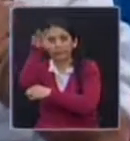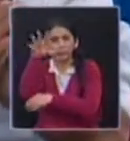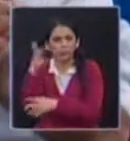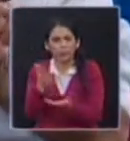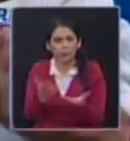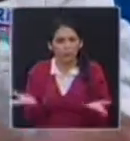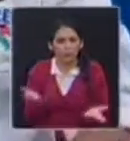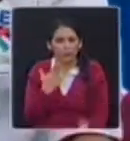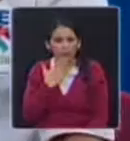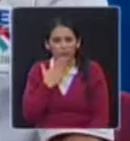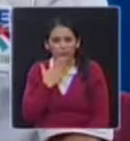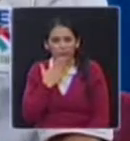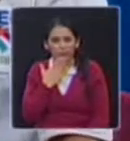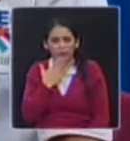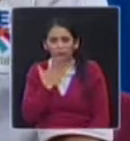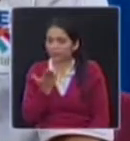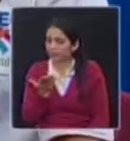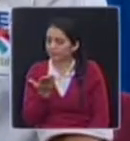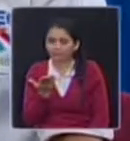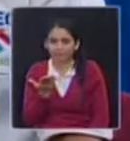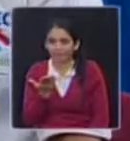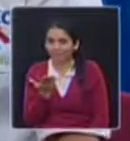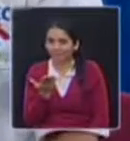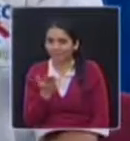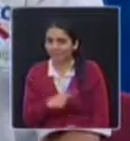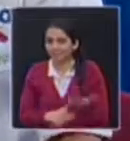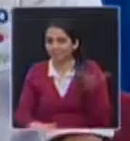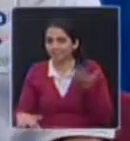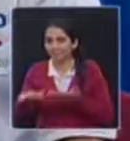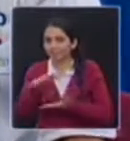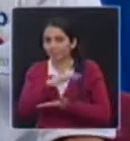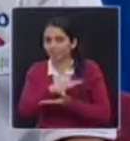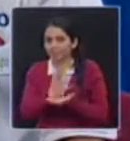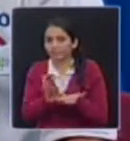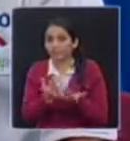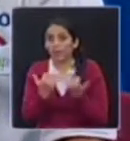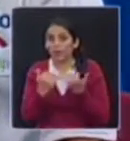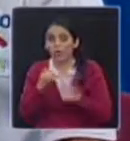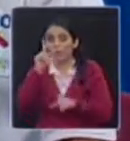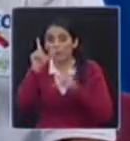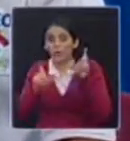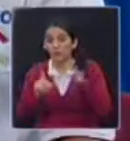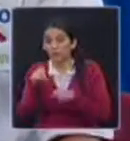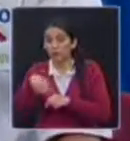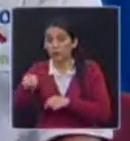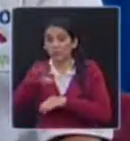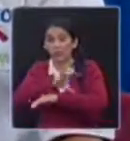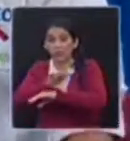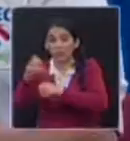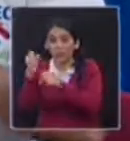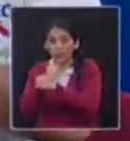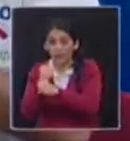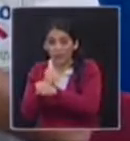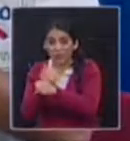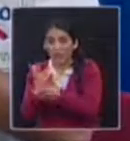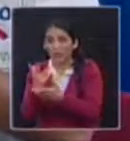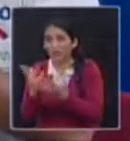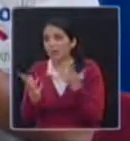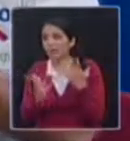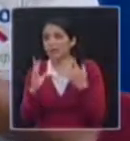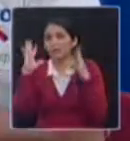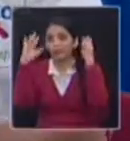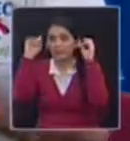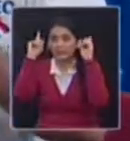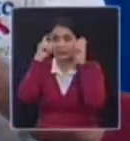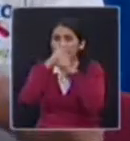campesino y el sector agricultor y ganadero tenga que emigrar a las grandes ciudades. Y eso es lo que va a cambiar